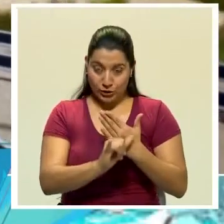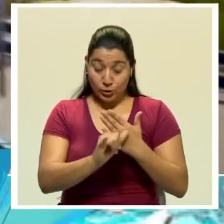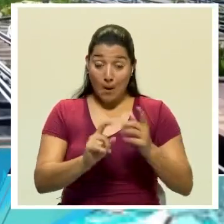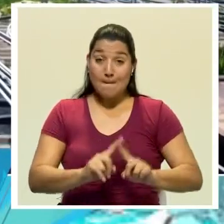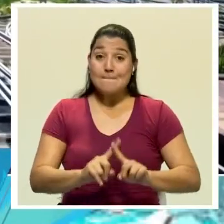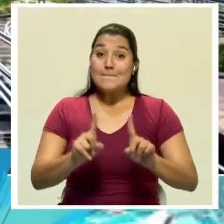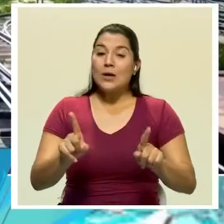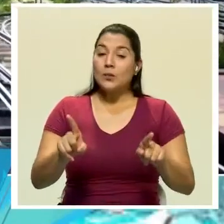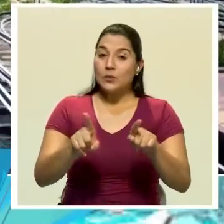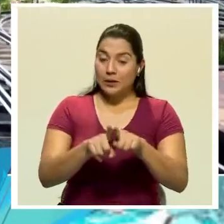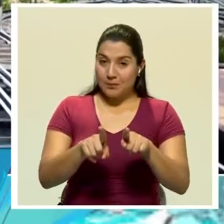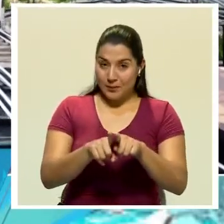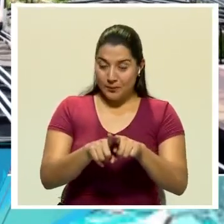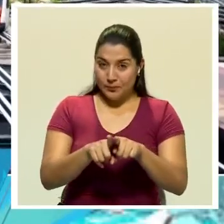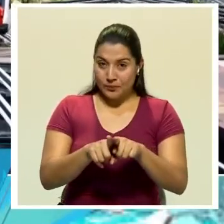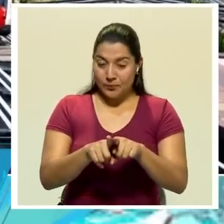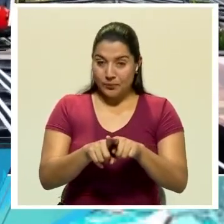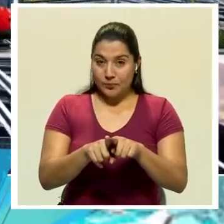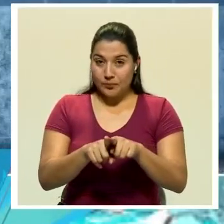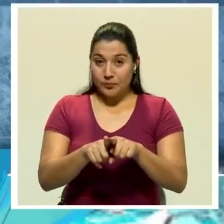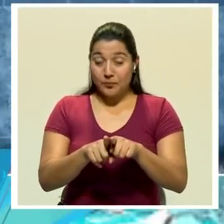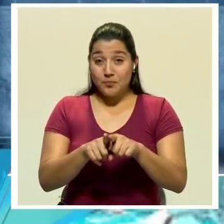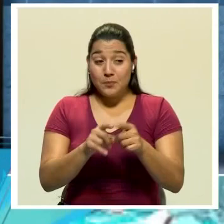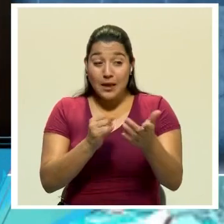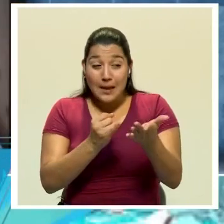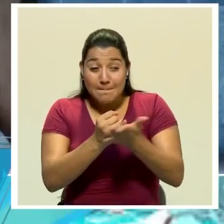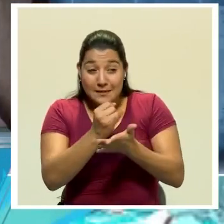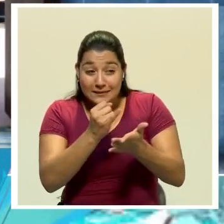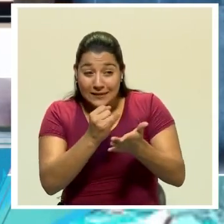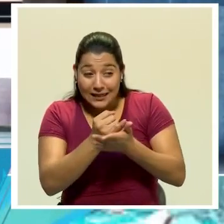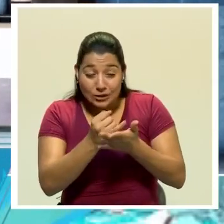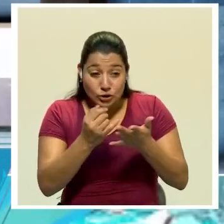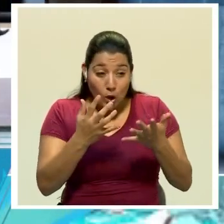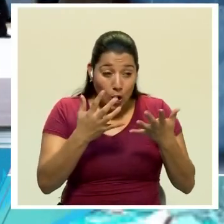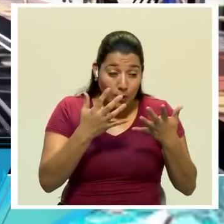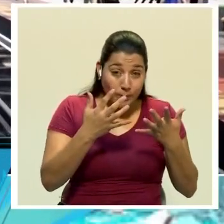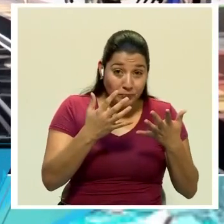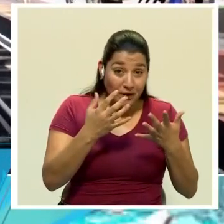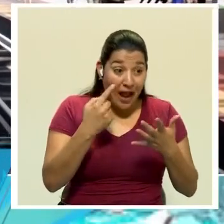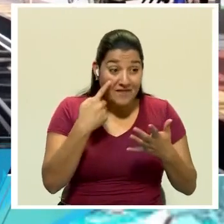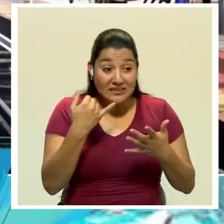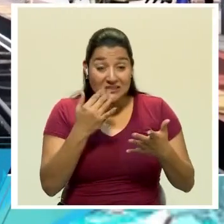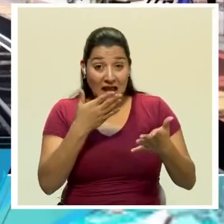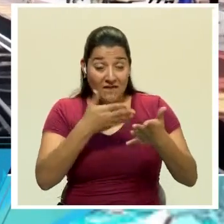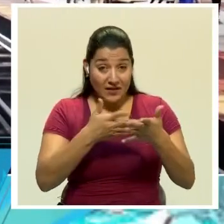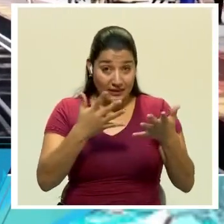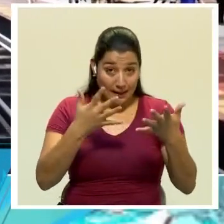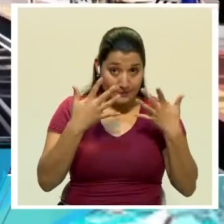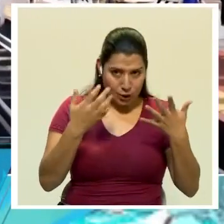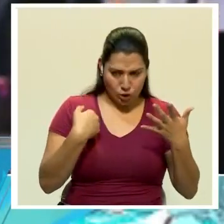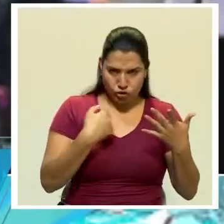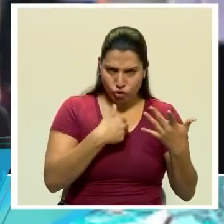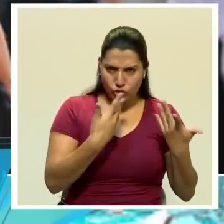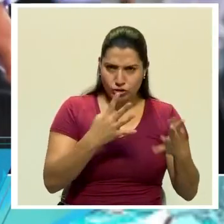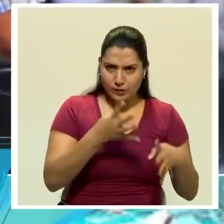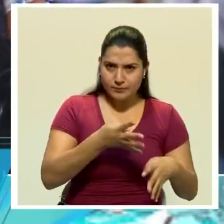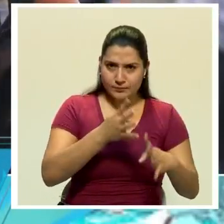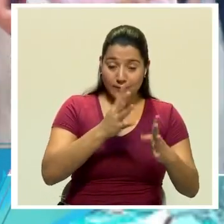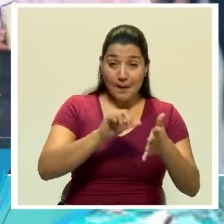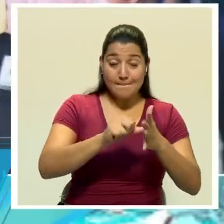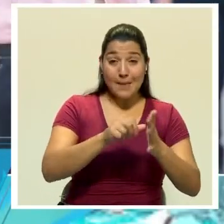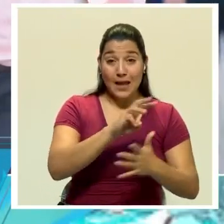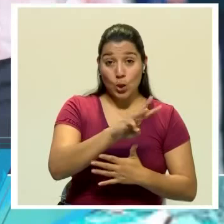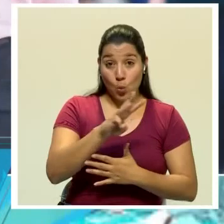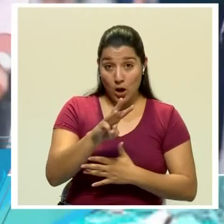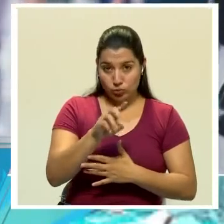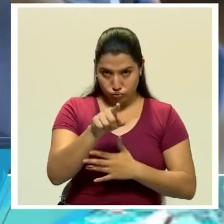además, el estudio de impacto ambiental que ya está colgado en nuestra página web, el estudio ambiental